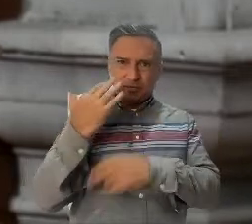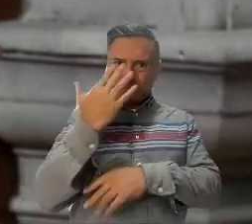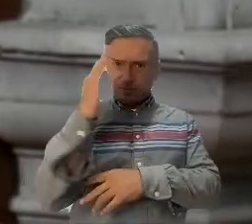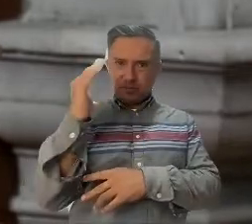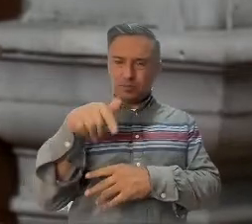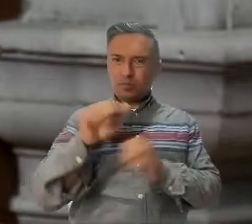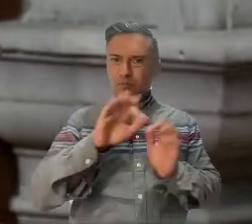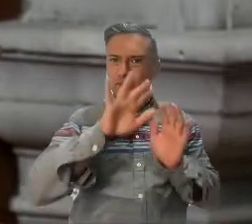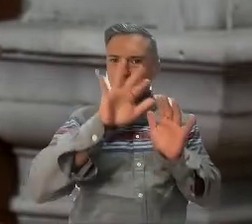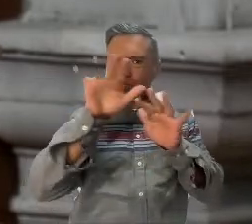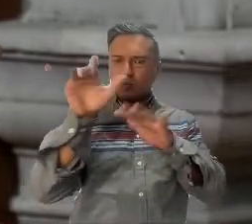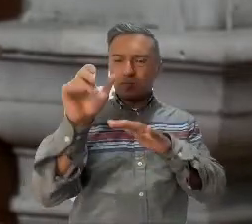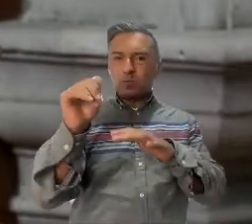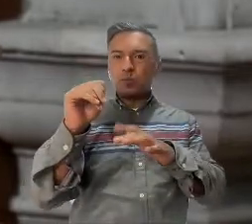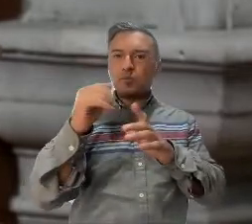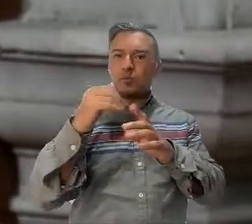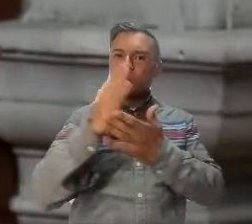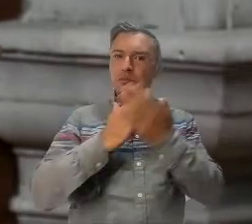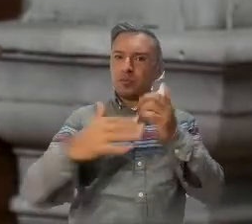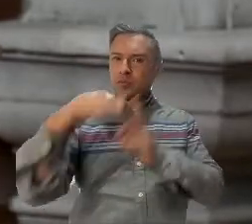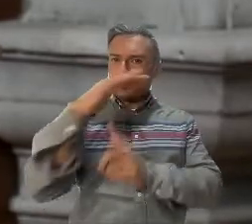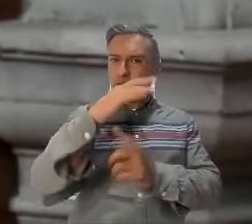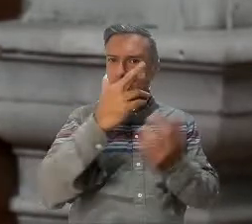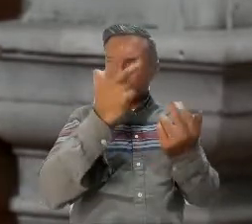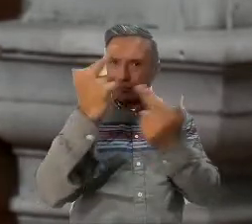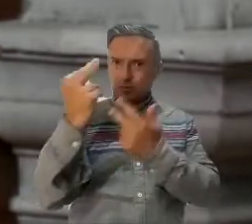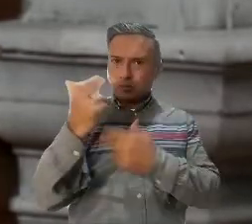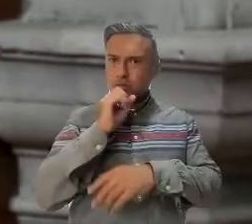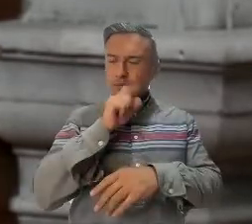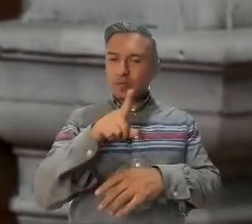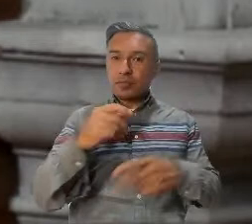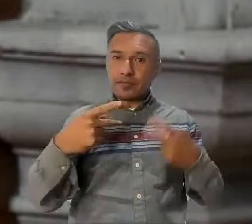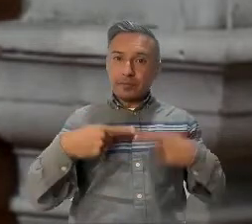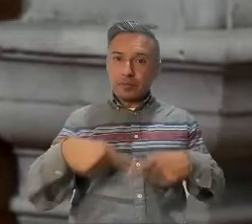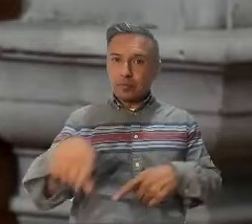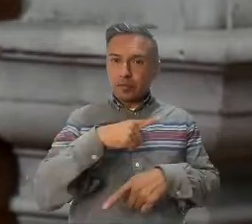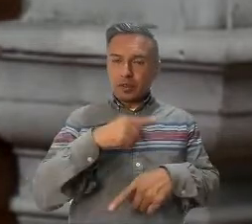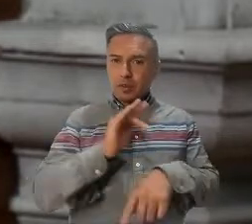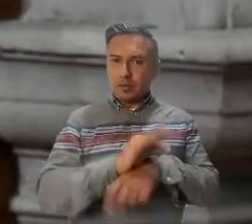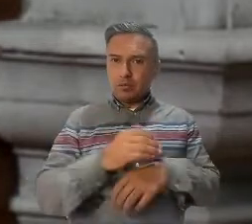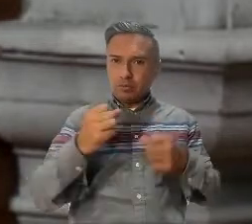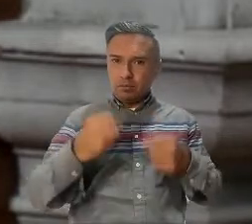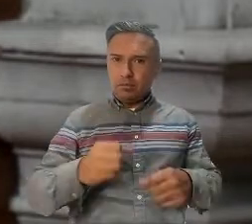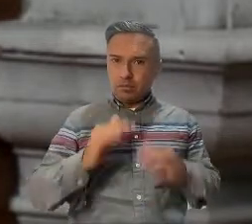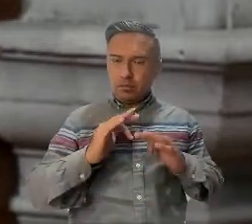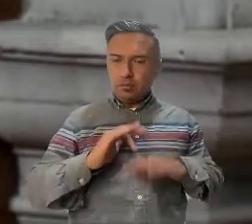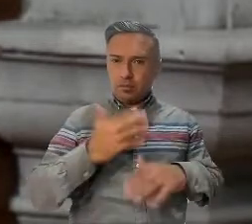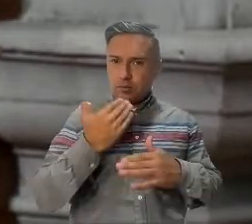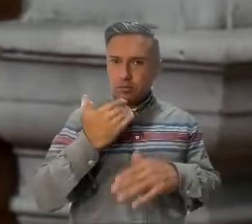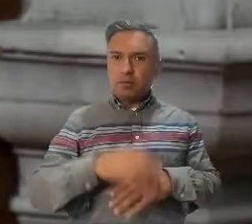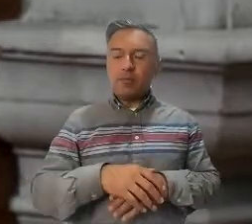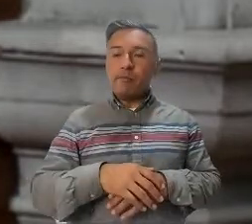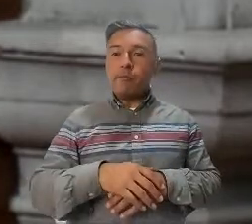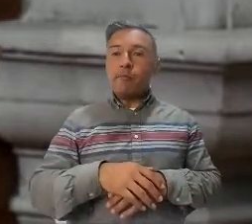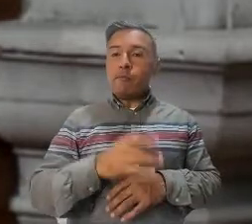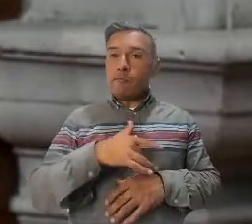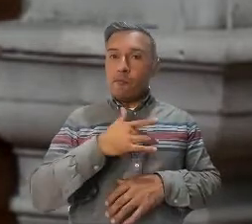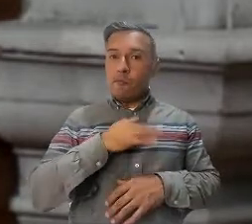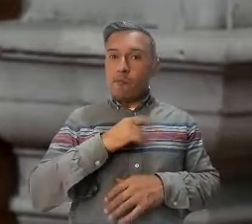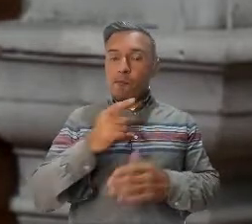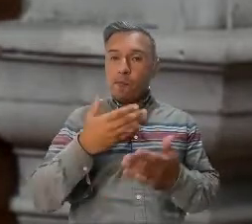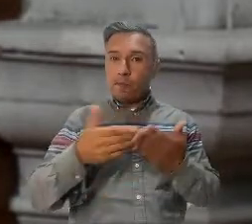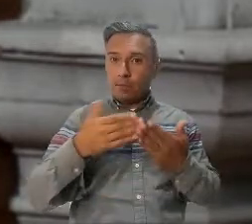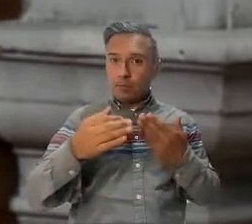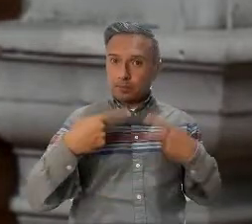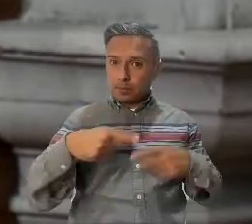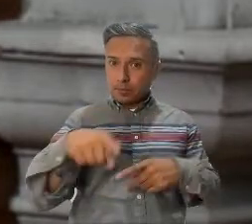ambiente e incluso para la salud y seguridad de las personas. Se calcula que las actividades humanas ocasionan